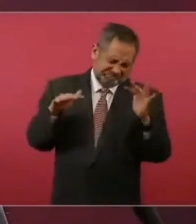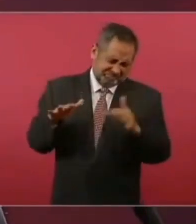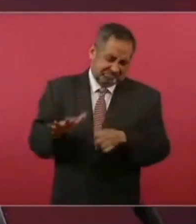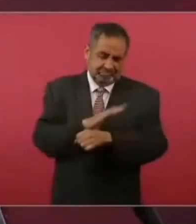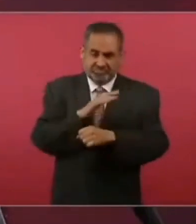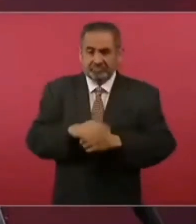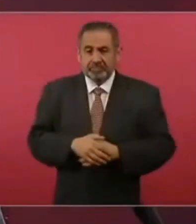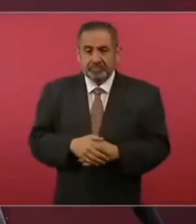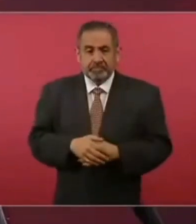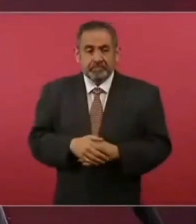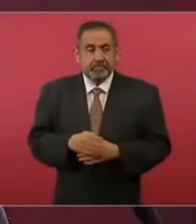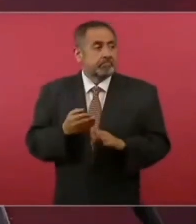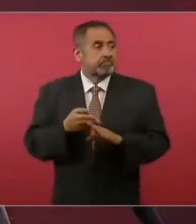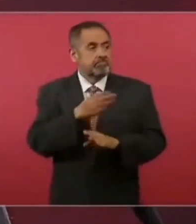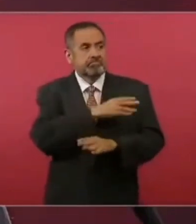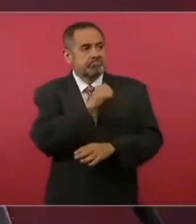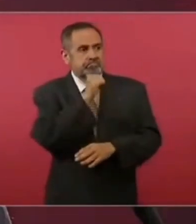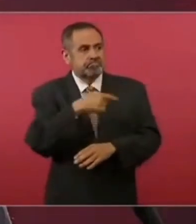Ahí sí, en toda la historia.